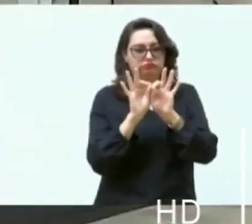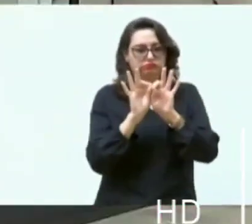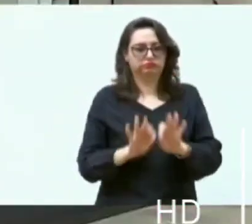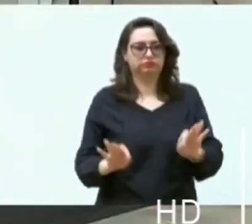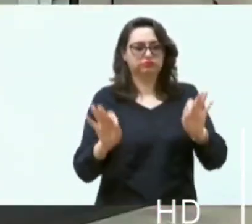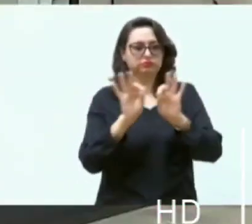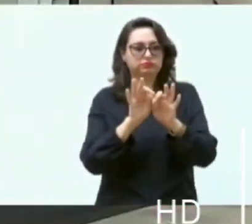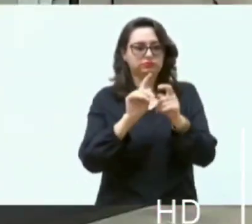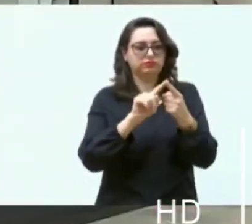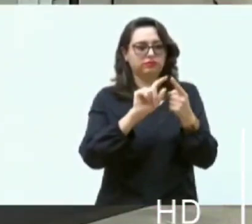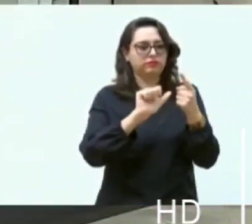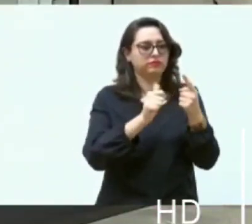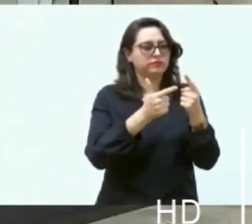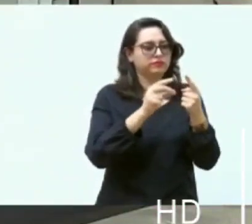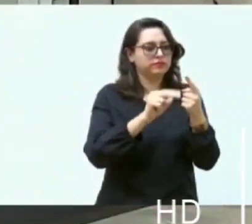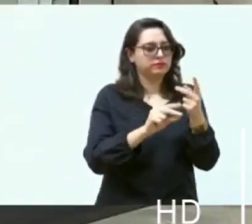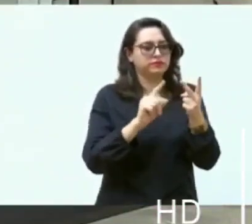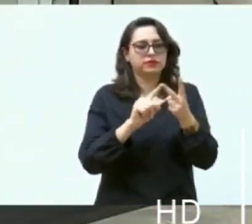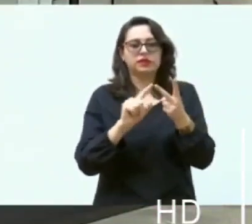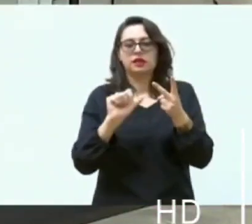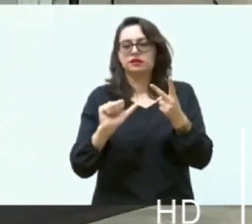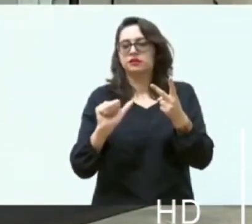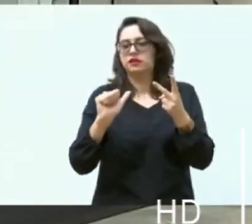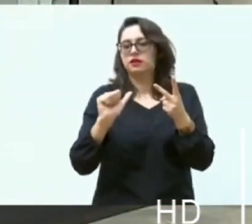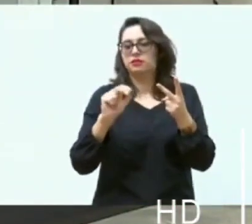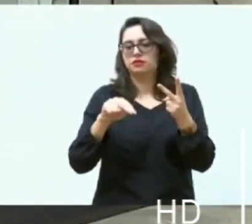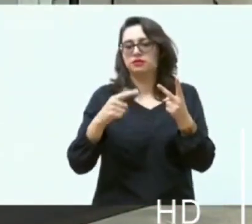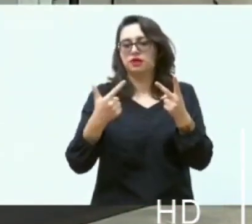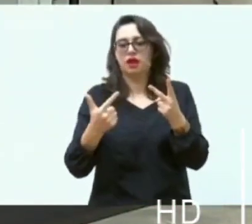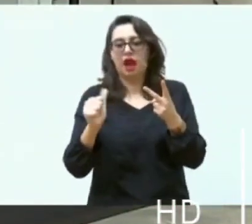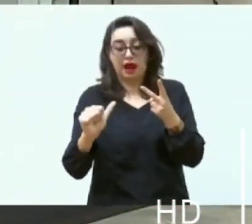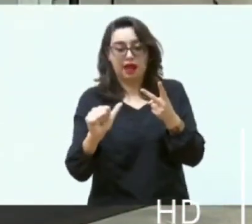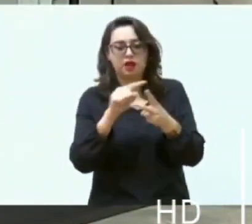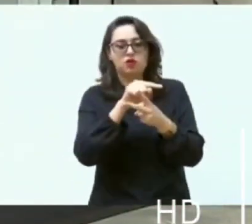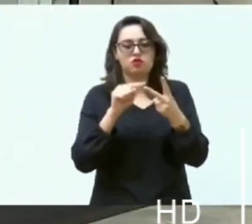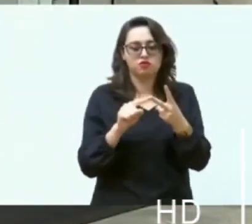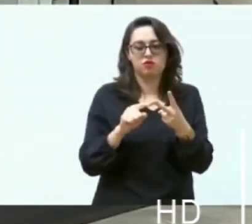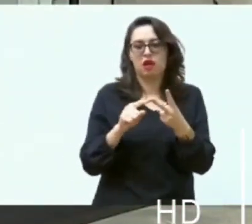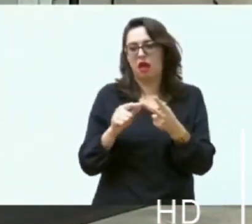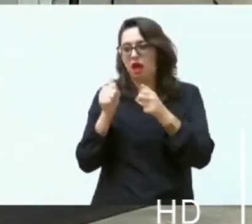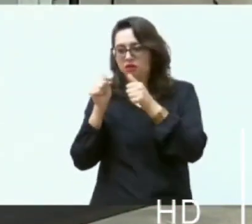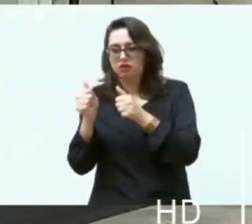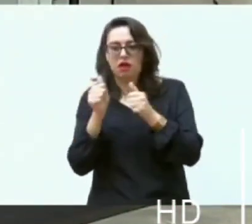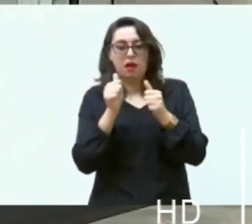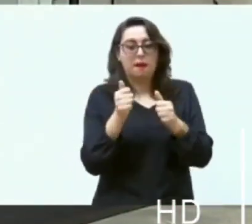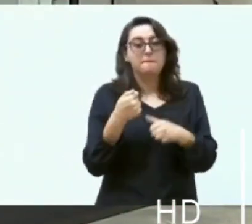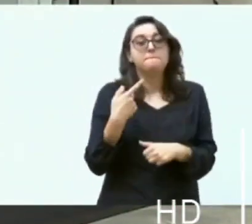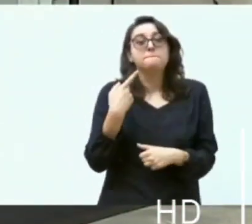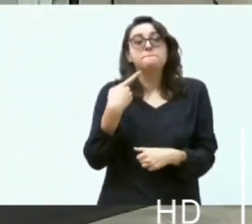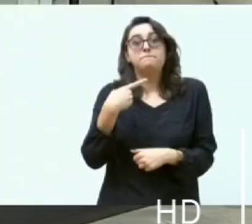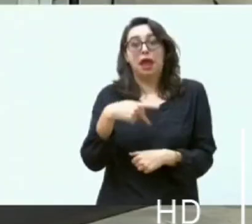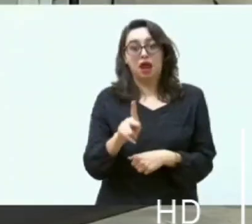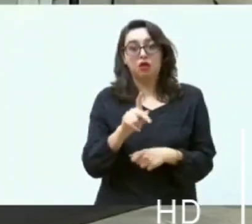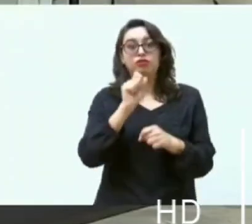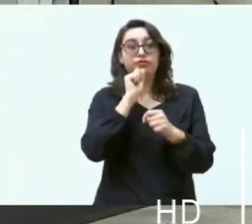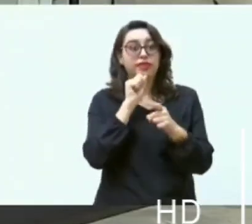también, como sabemos, en todo el país hay importantes archivos,